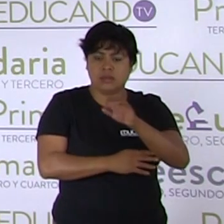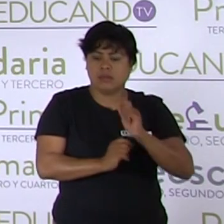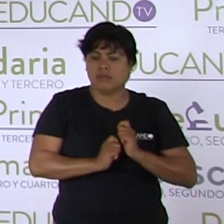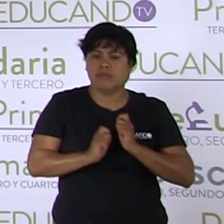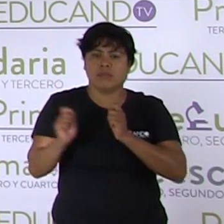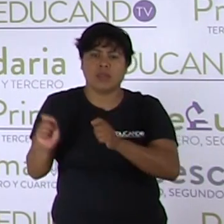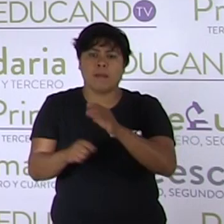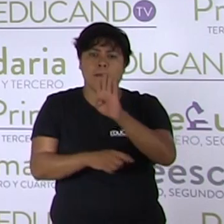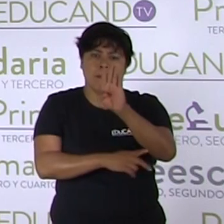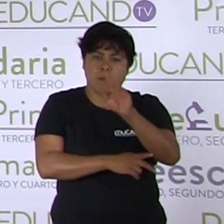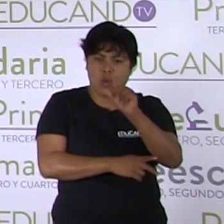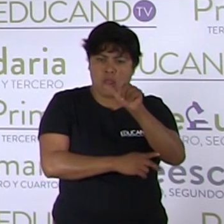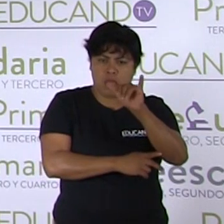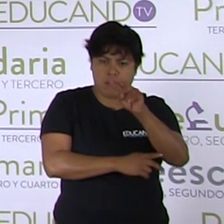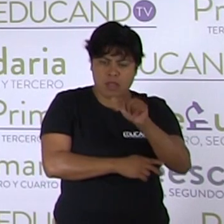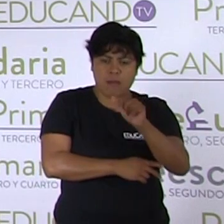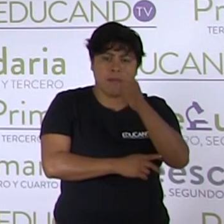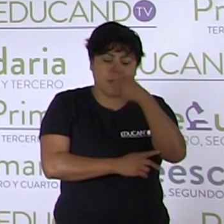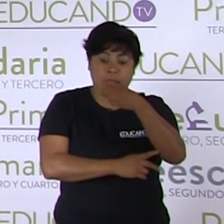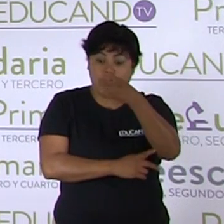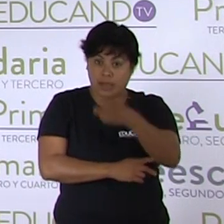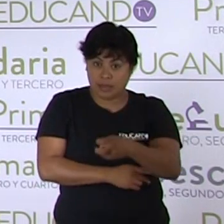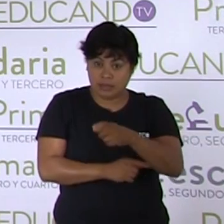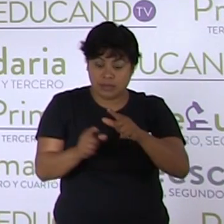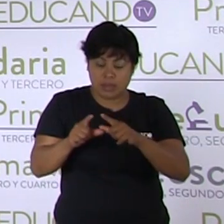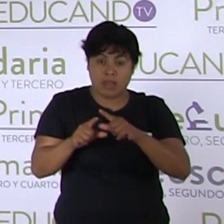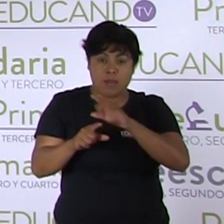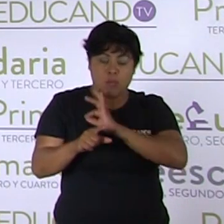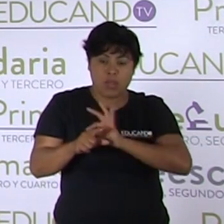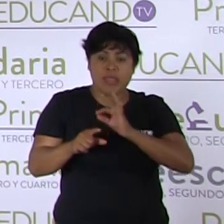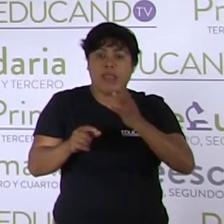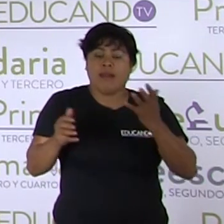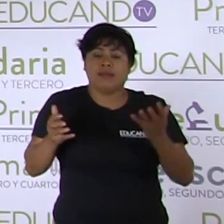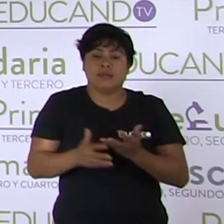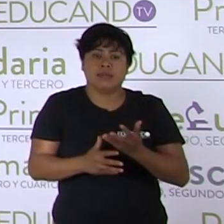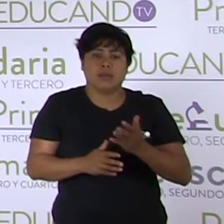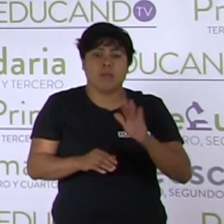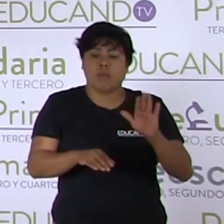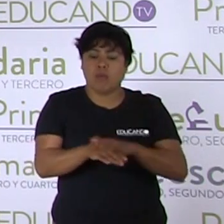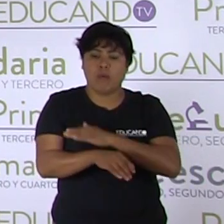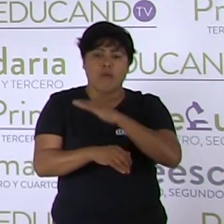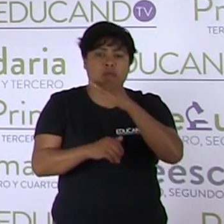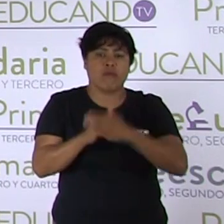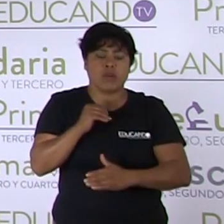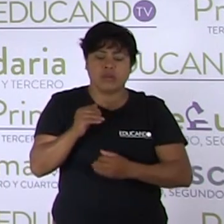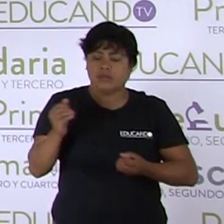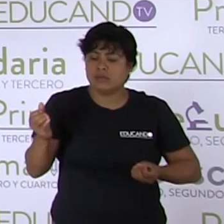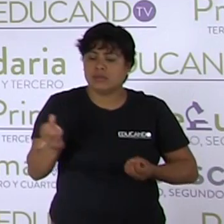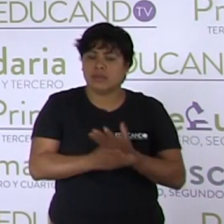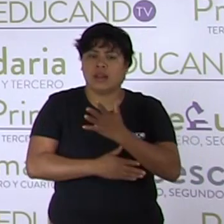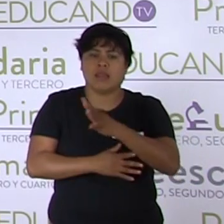Bolivia, para que este país logre por fin su salida al mar.